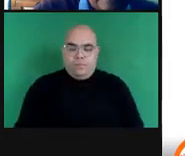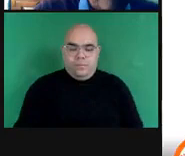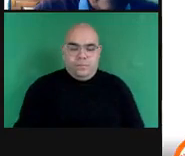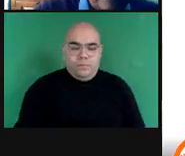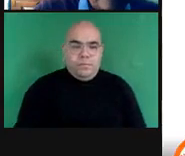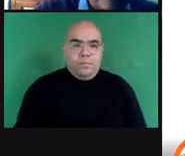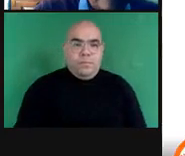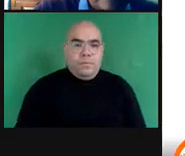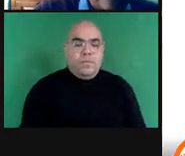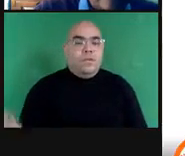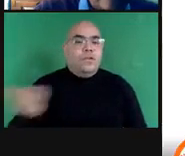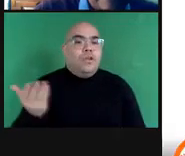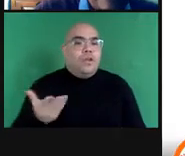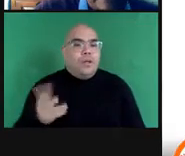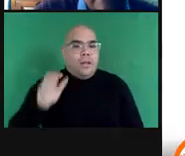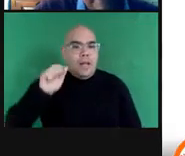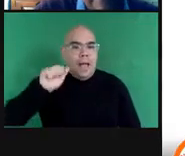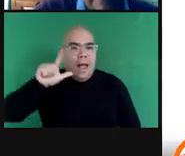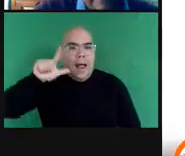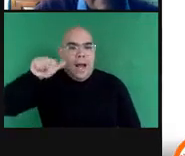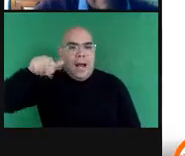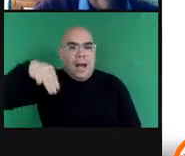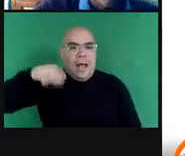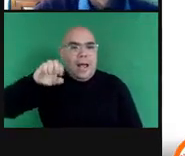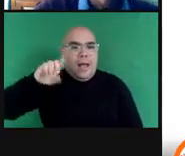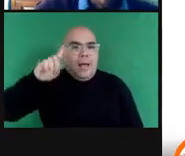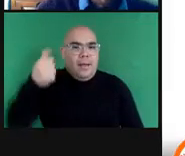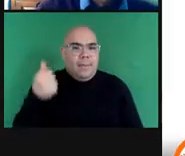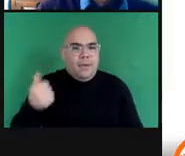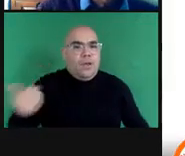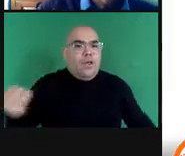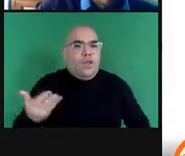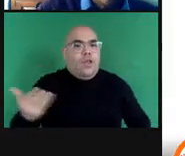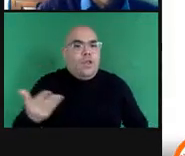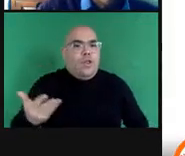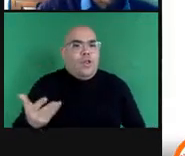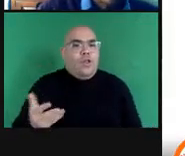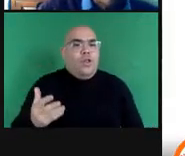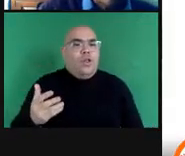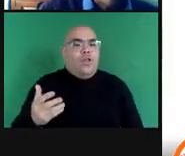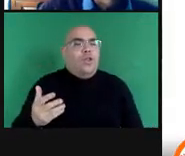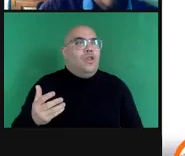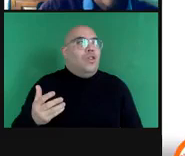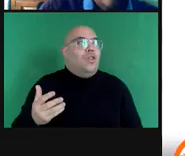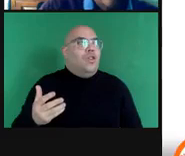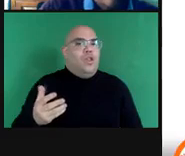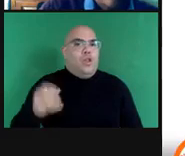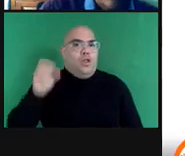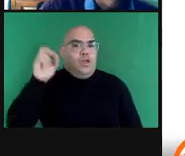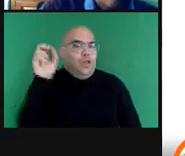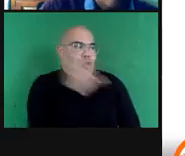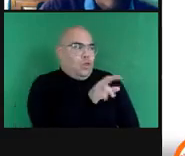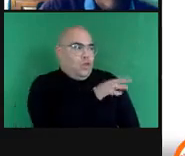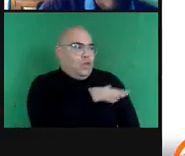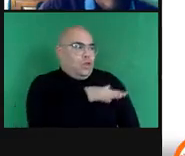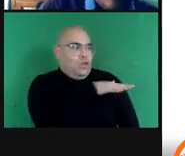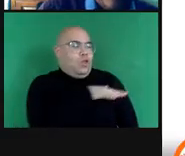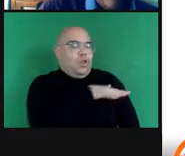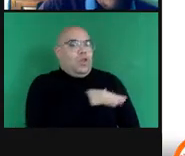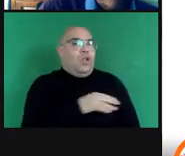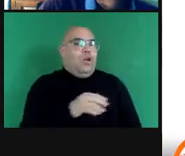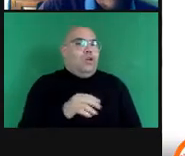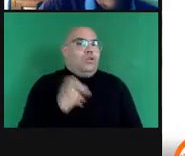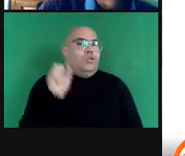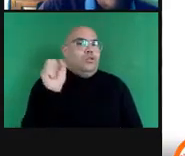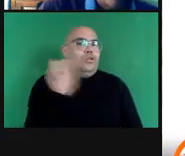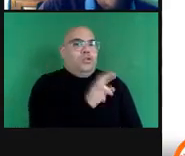en la Alameda, que queda en el extremo suroccidental de Bogotá, que